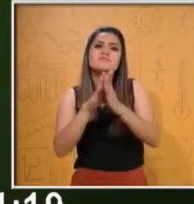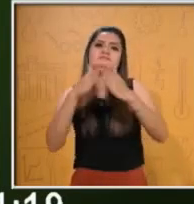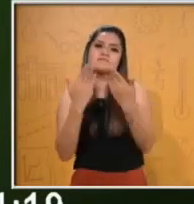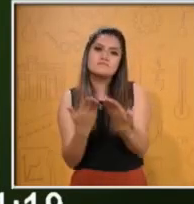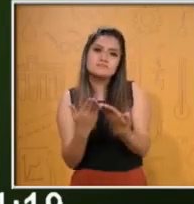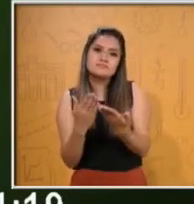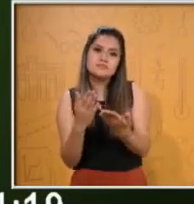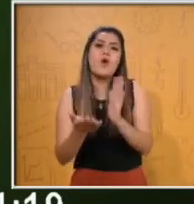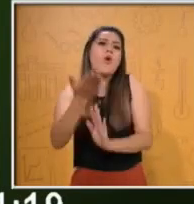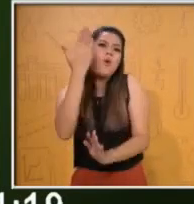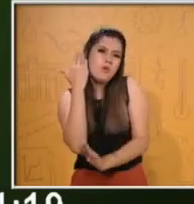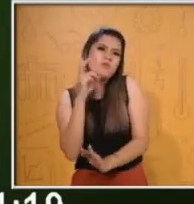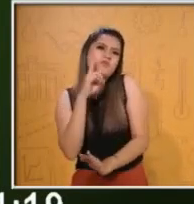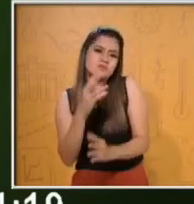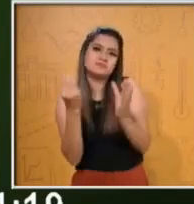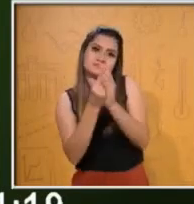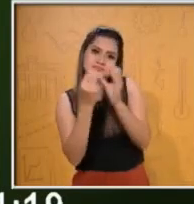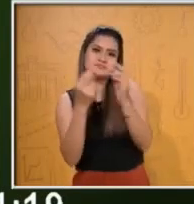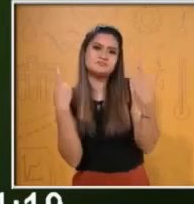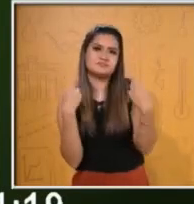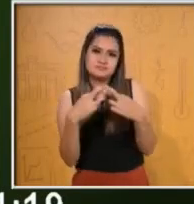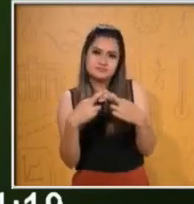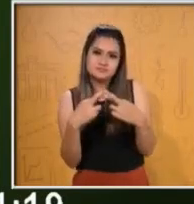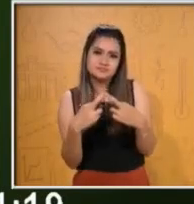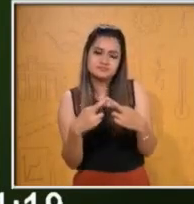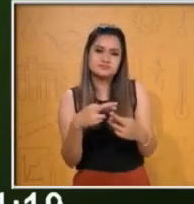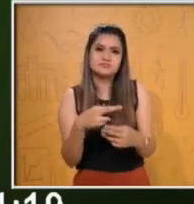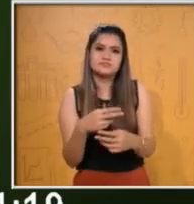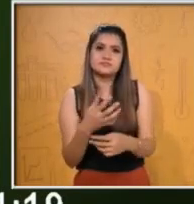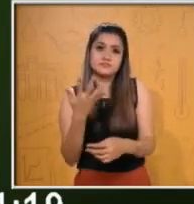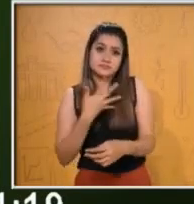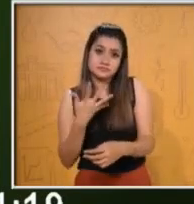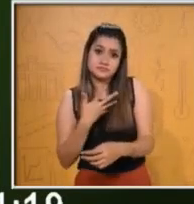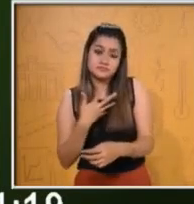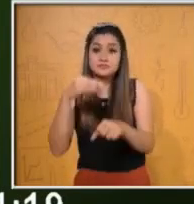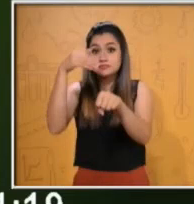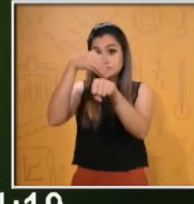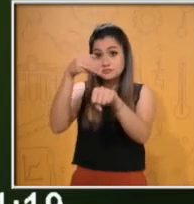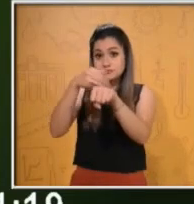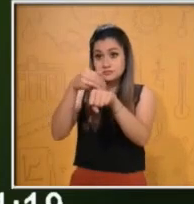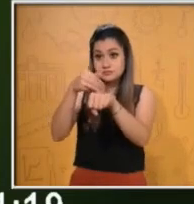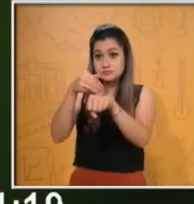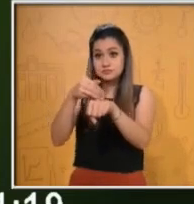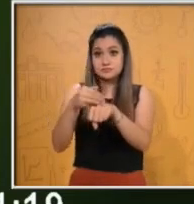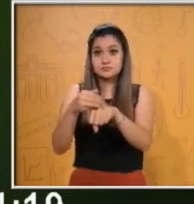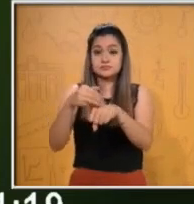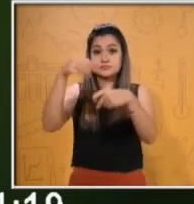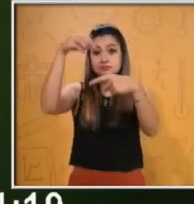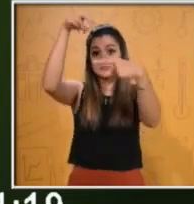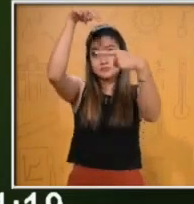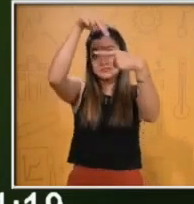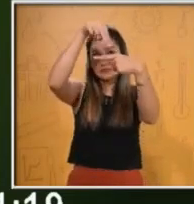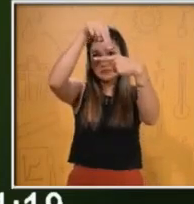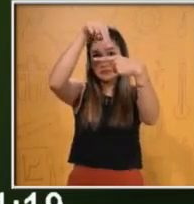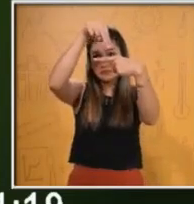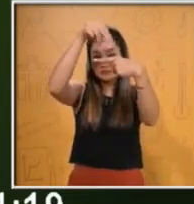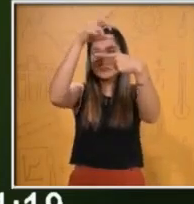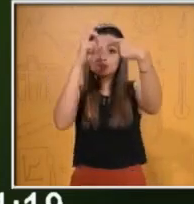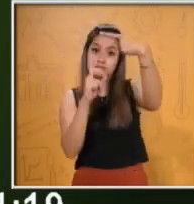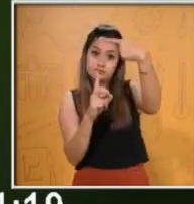o trabajaste en tu salón de clases, cuentan con un numerador y un denominador. El de